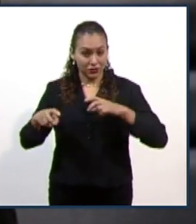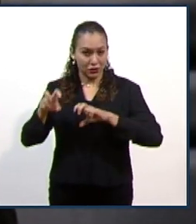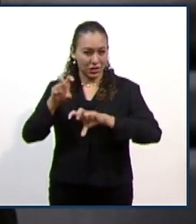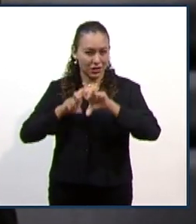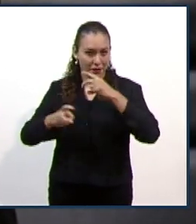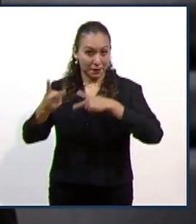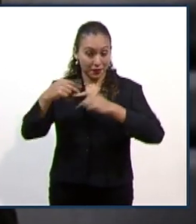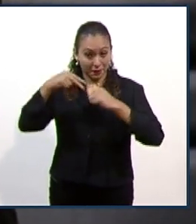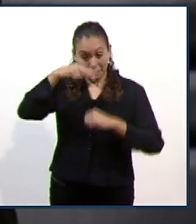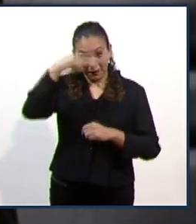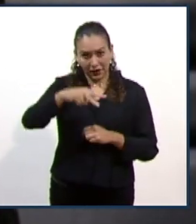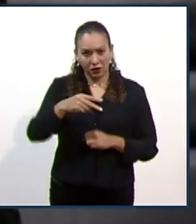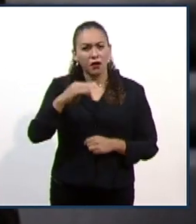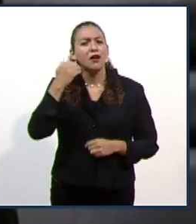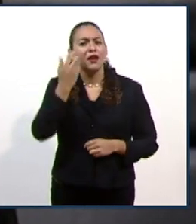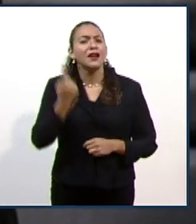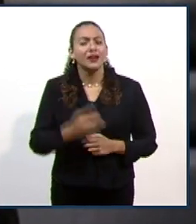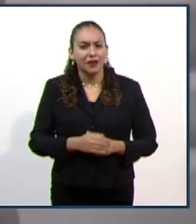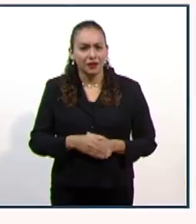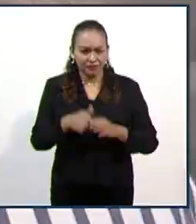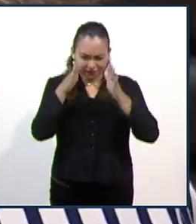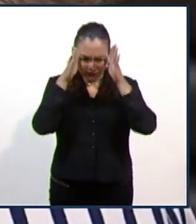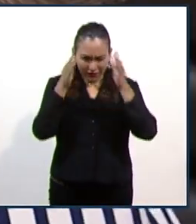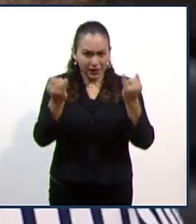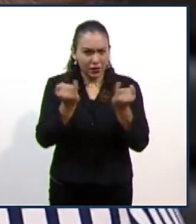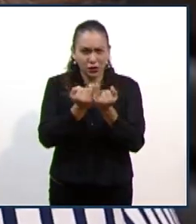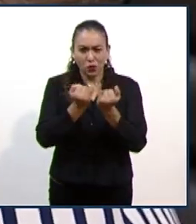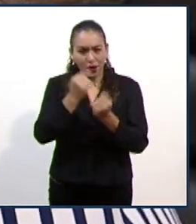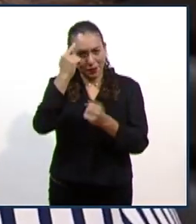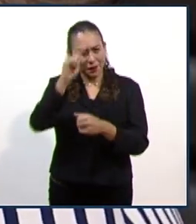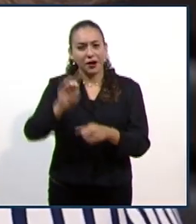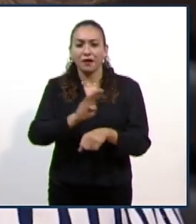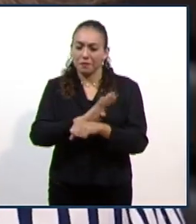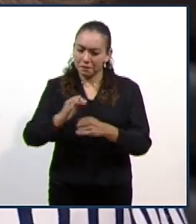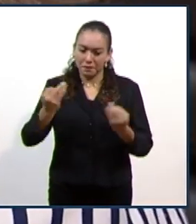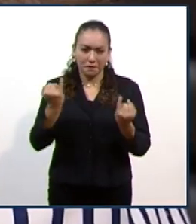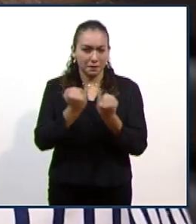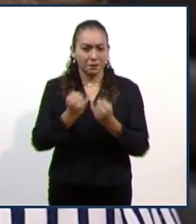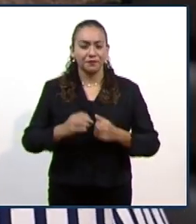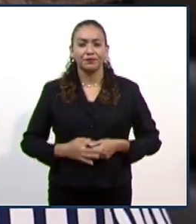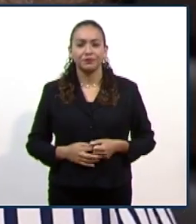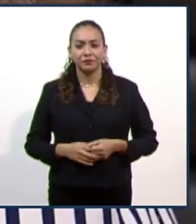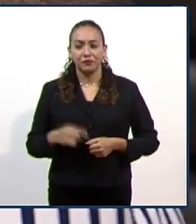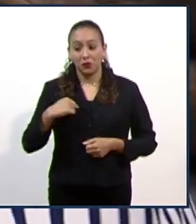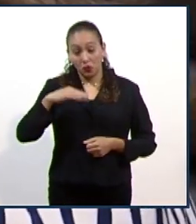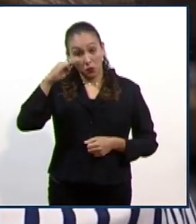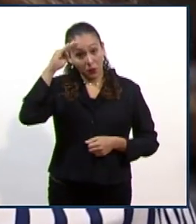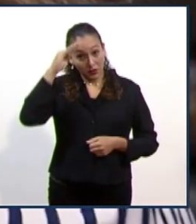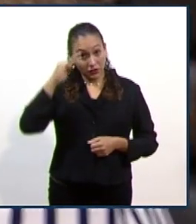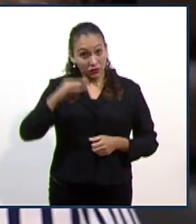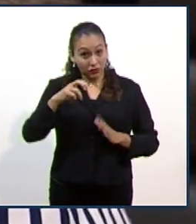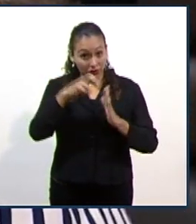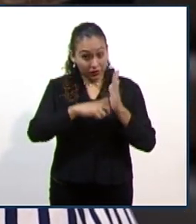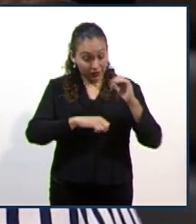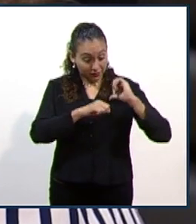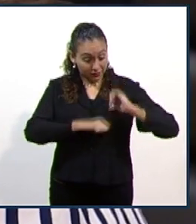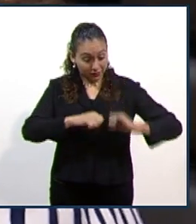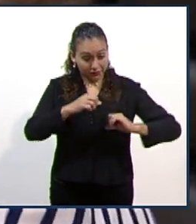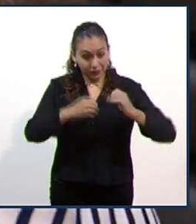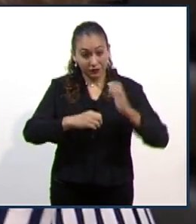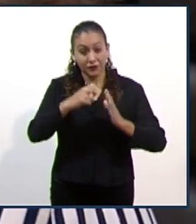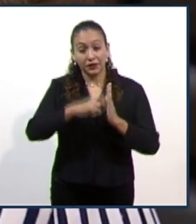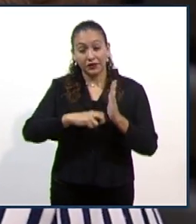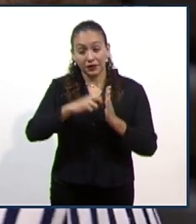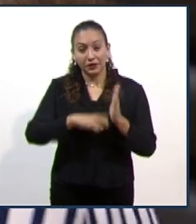manera equitativa y predecible. Considero que una buena reforma legislativa debe tener 4